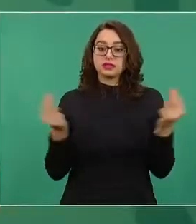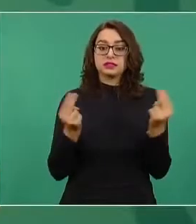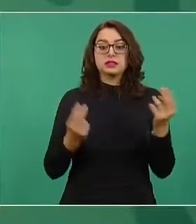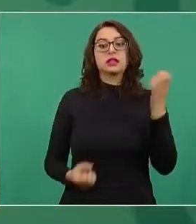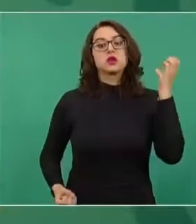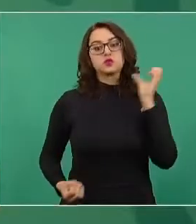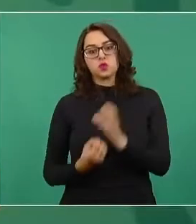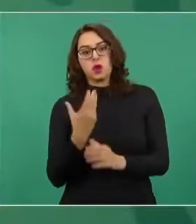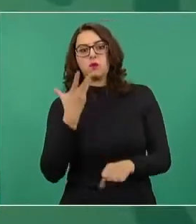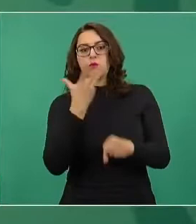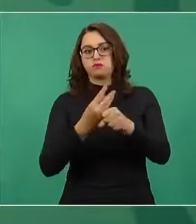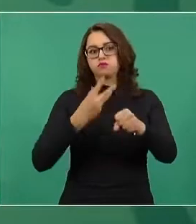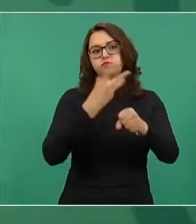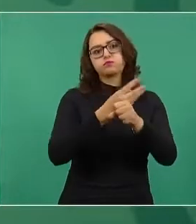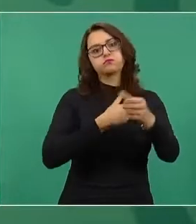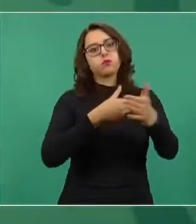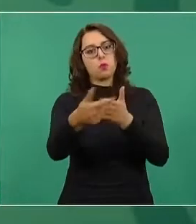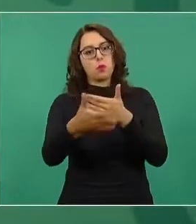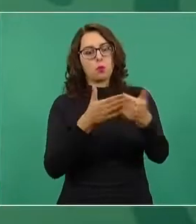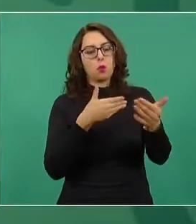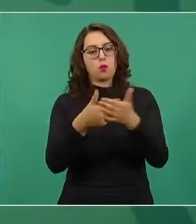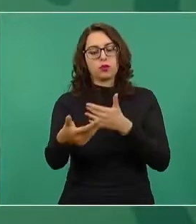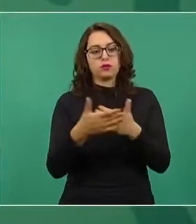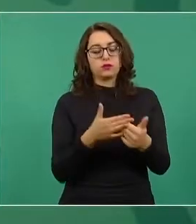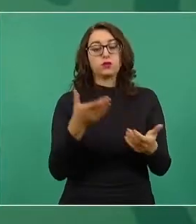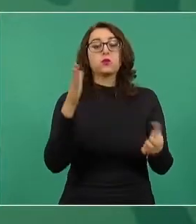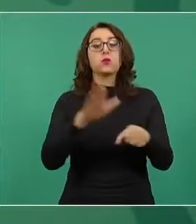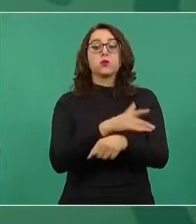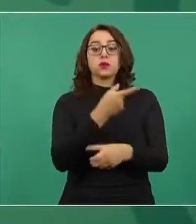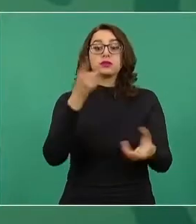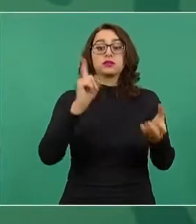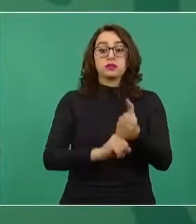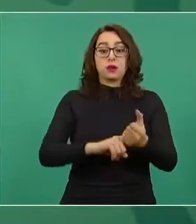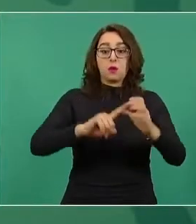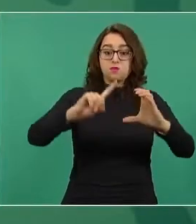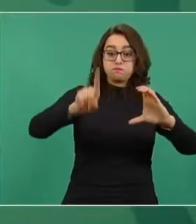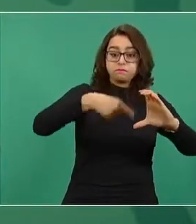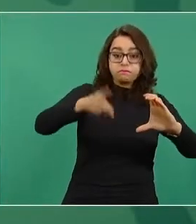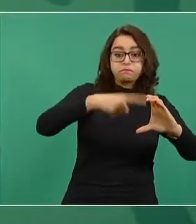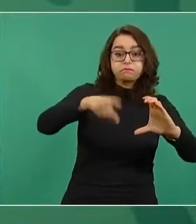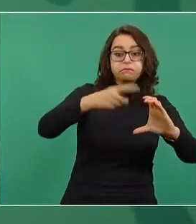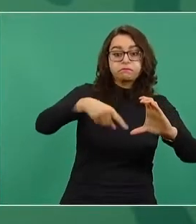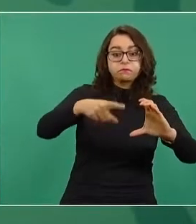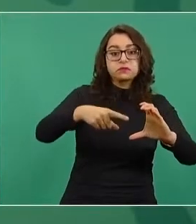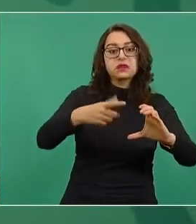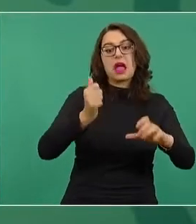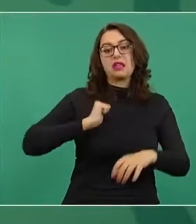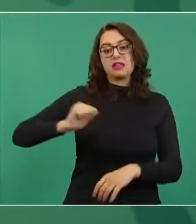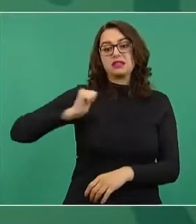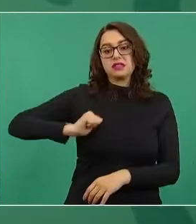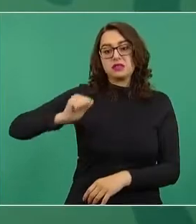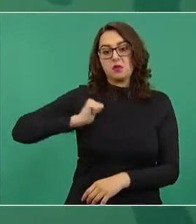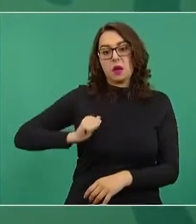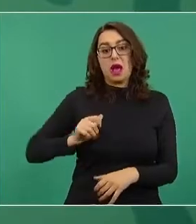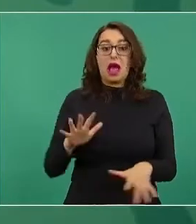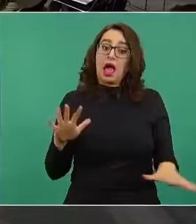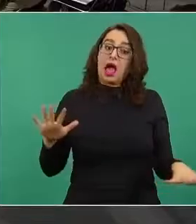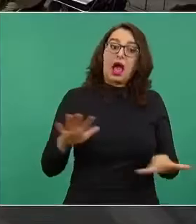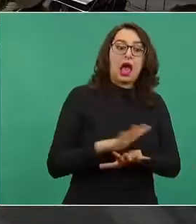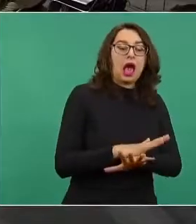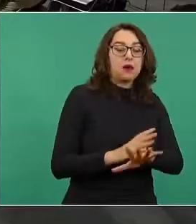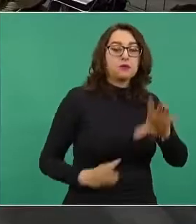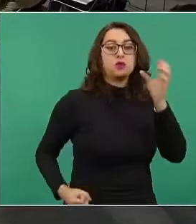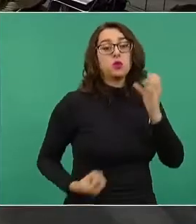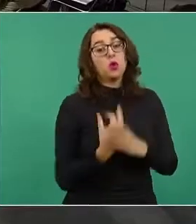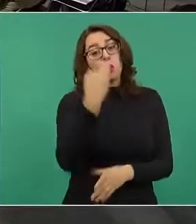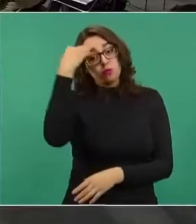modernización. El cambio de turbinas no significa mucho tiempo, no es algo muy complejo,